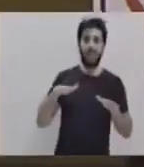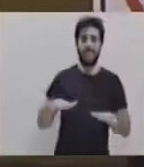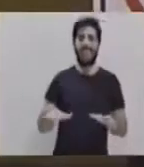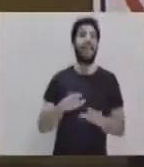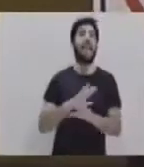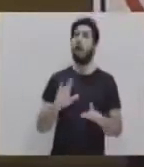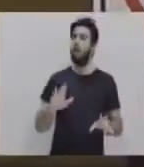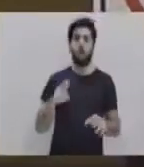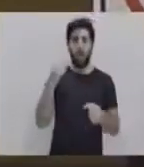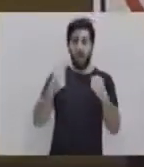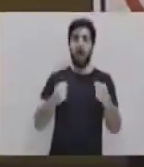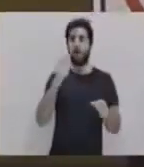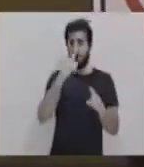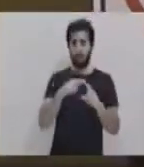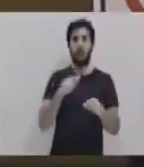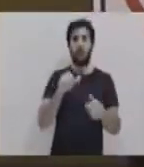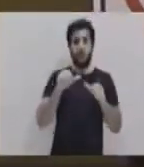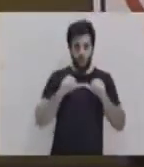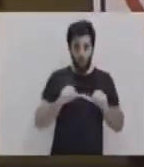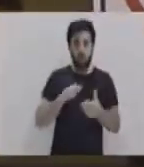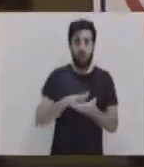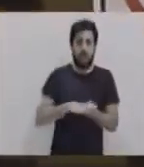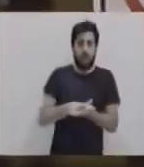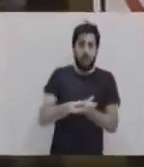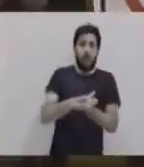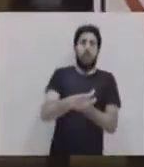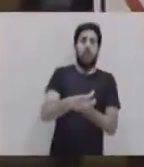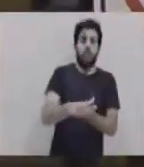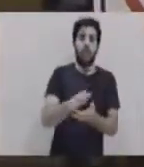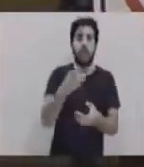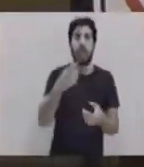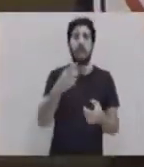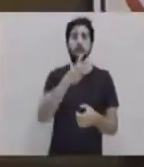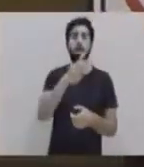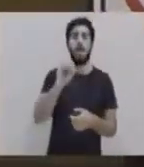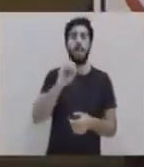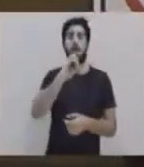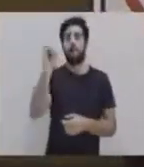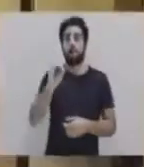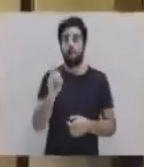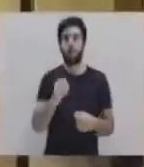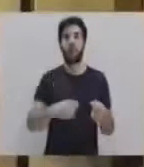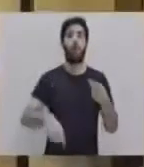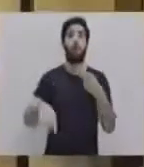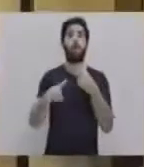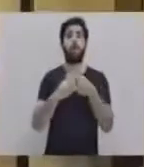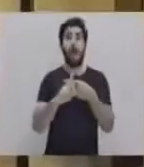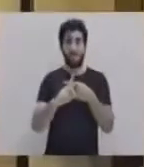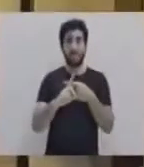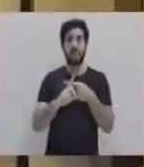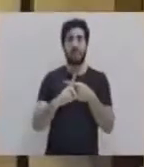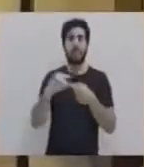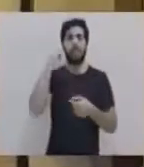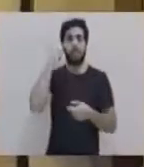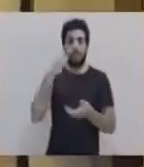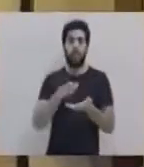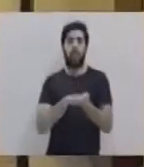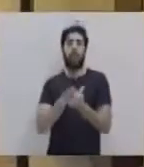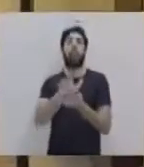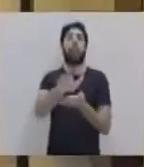sigue avanzando. Y la media nos dice a nosotros que va a avanzar el 20% más de la distancia que recorrería por